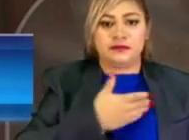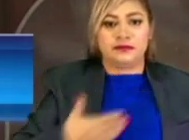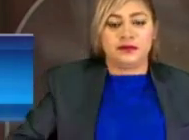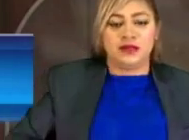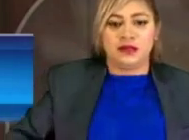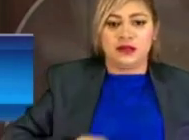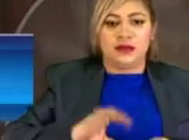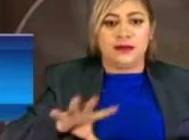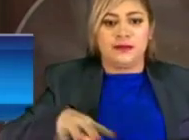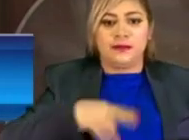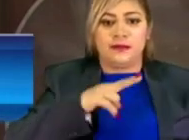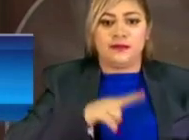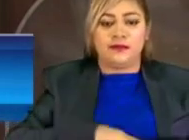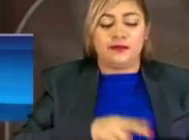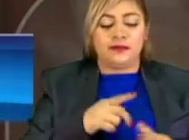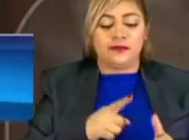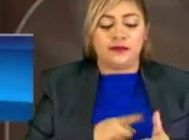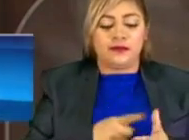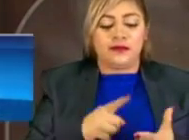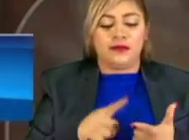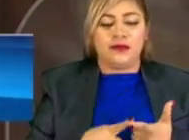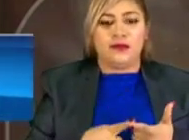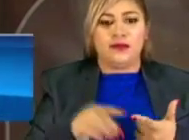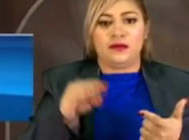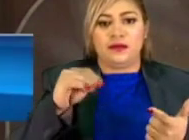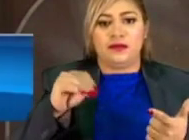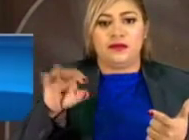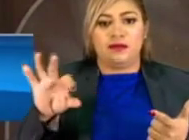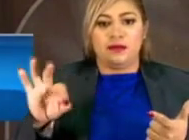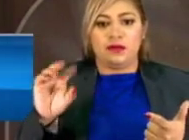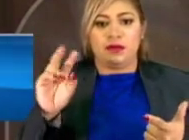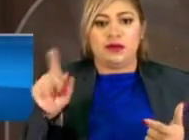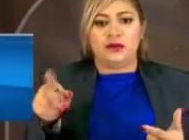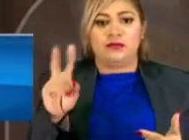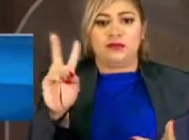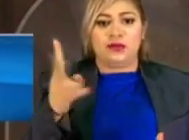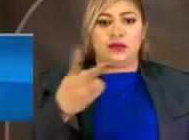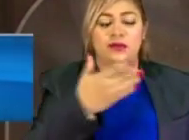Miguel Fanovich, segundo vicepresidente de la Asamblea Nacional,